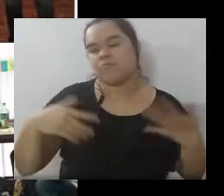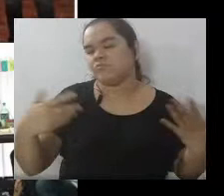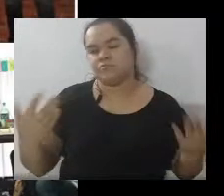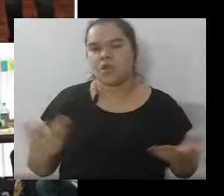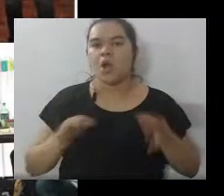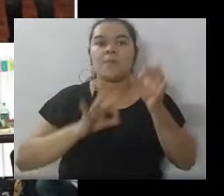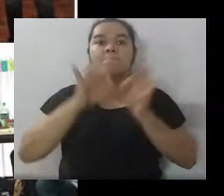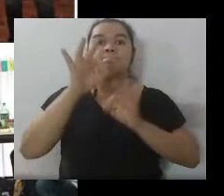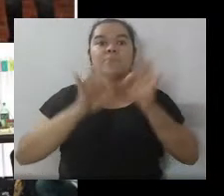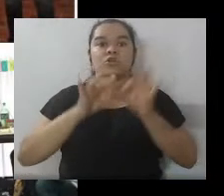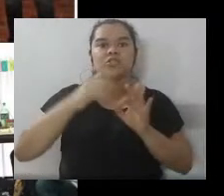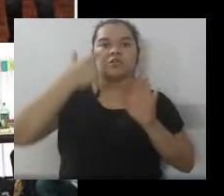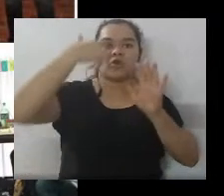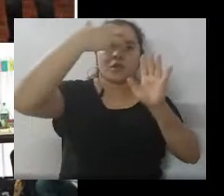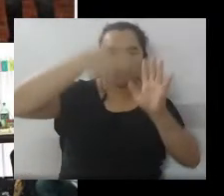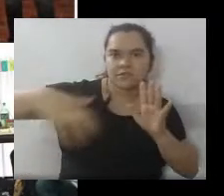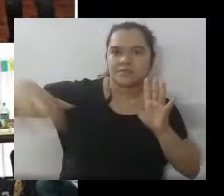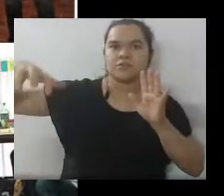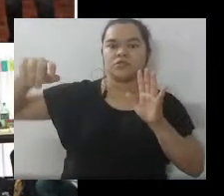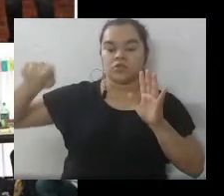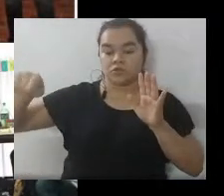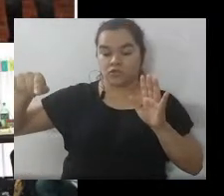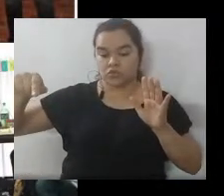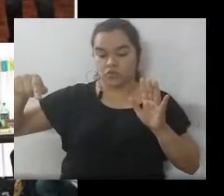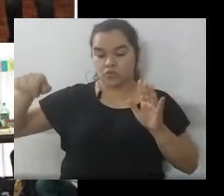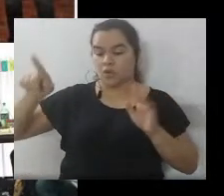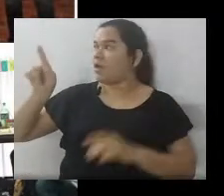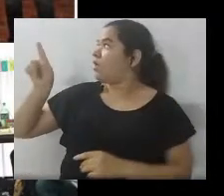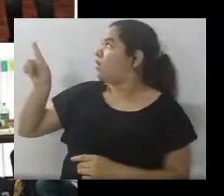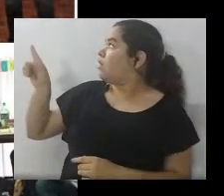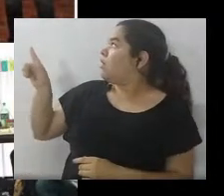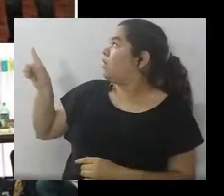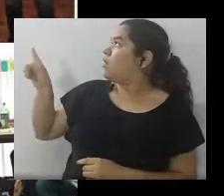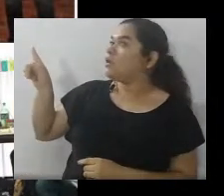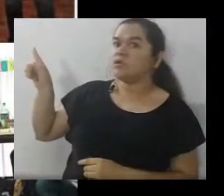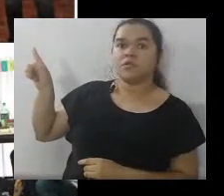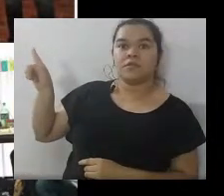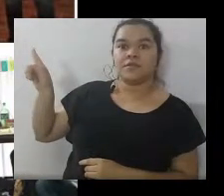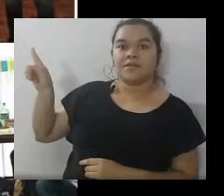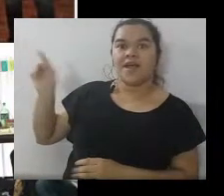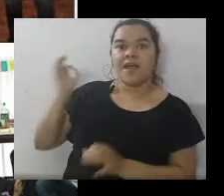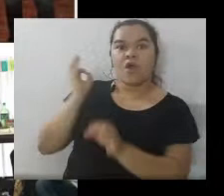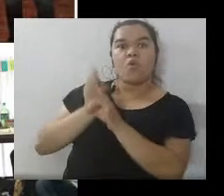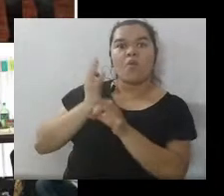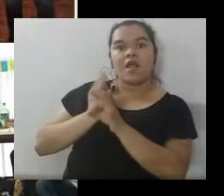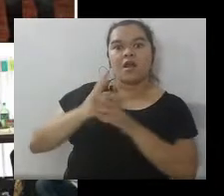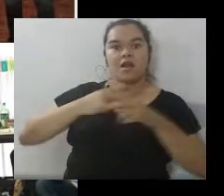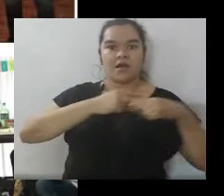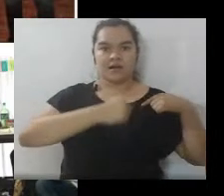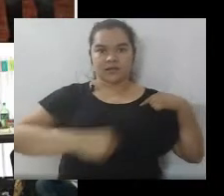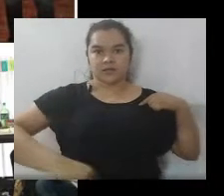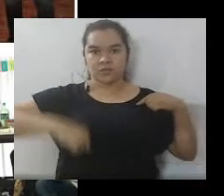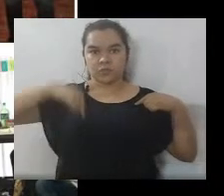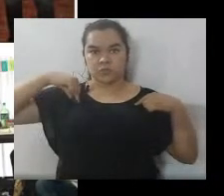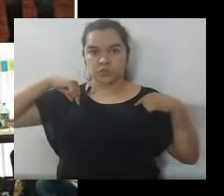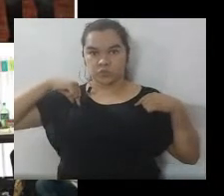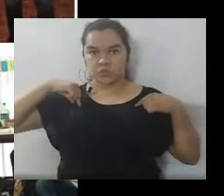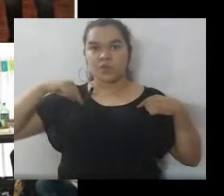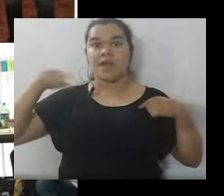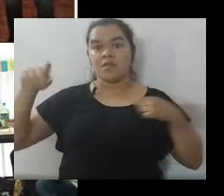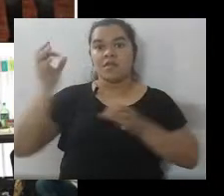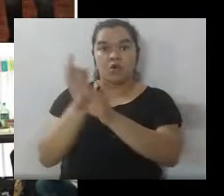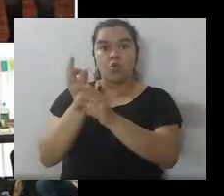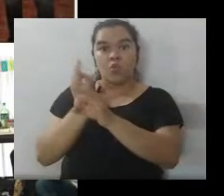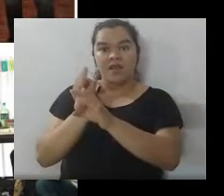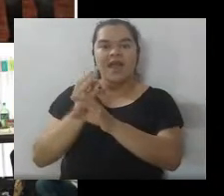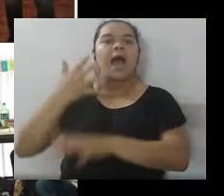proyectos de extensión. Por ejemplo, acá yo estoy en una escuela de Riachuelo, que es la localidad donde yo vivo, donde me invitaron a la radio